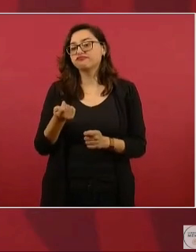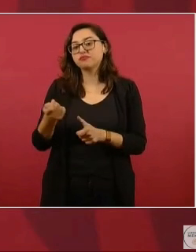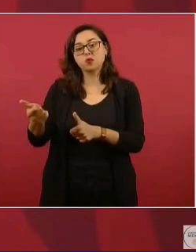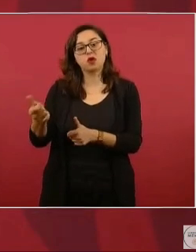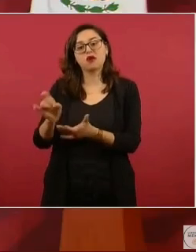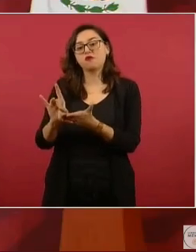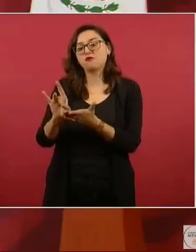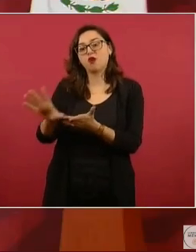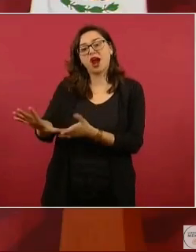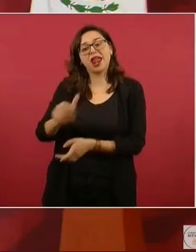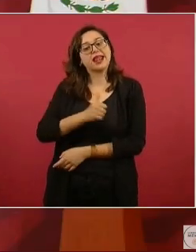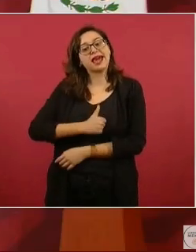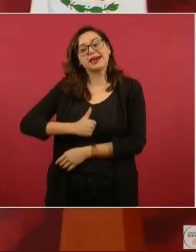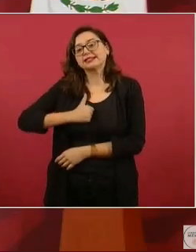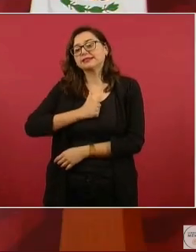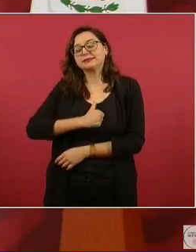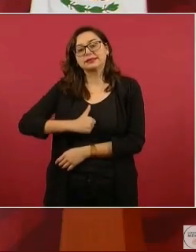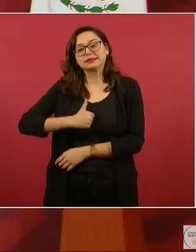Margarita.